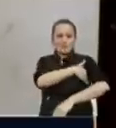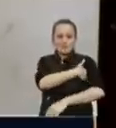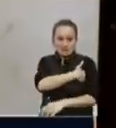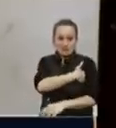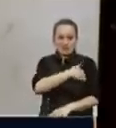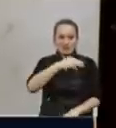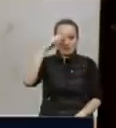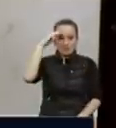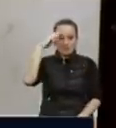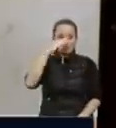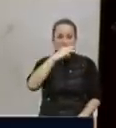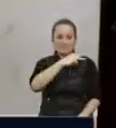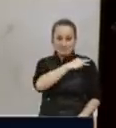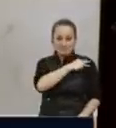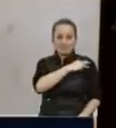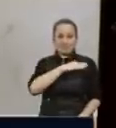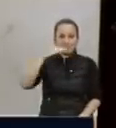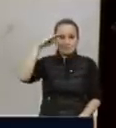Nacional.